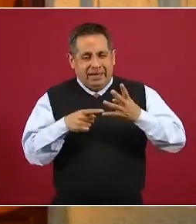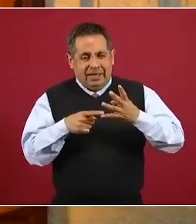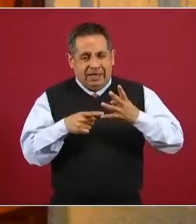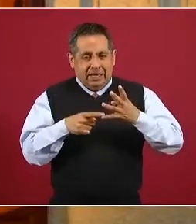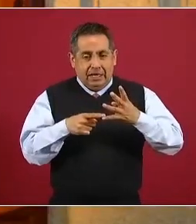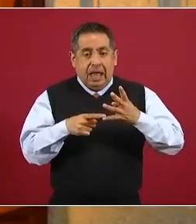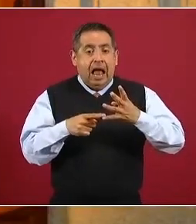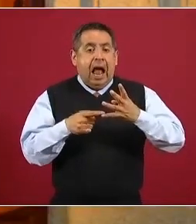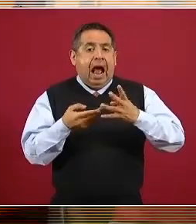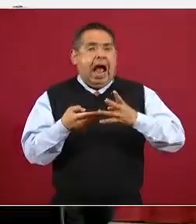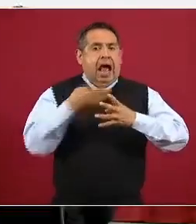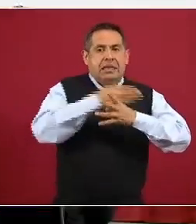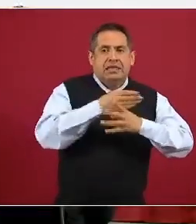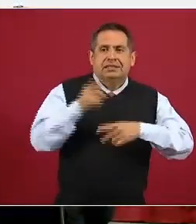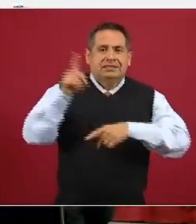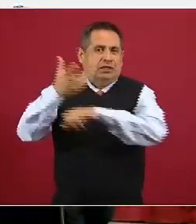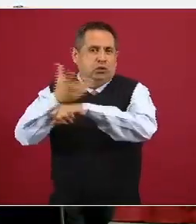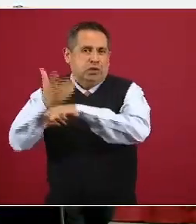al Thanksgiving,